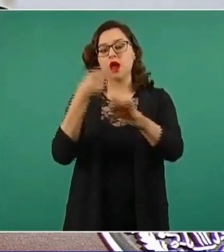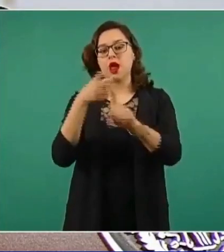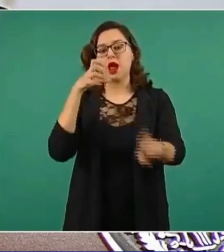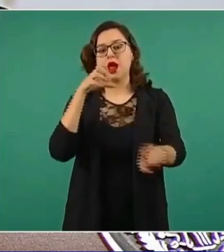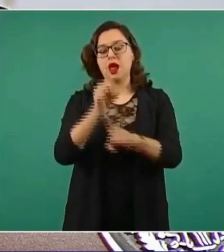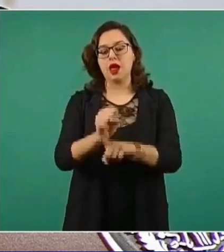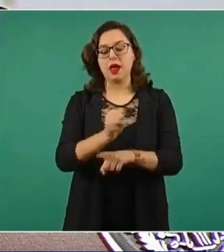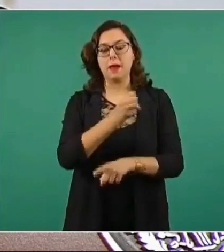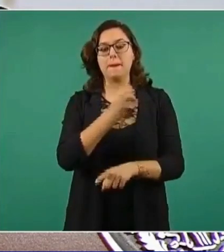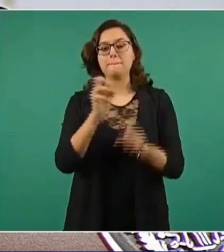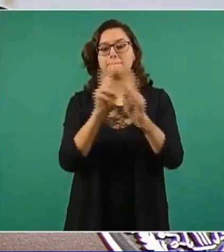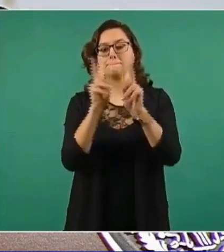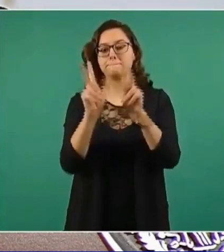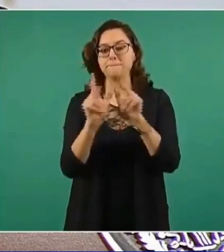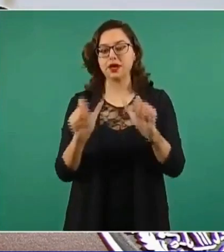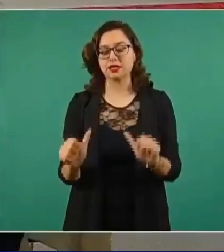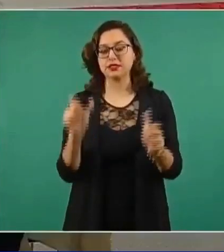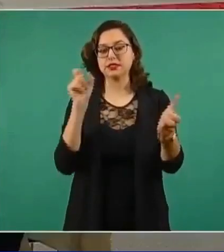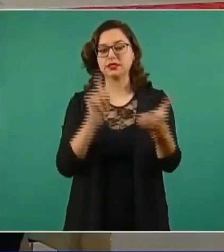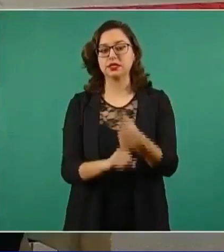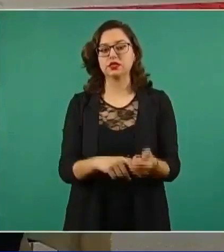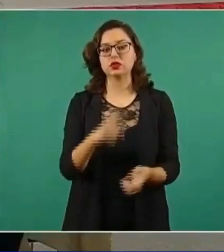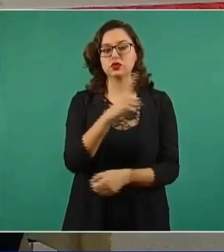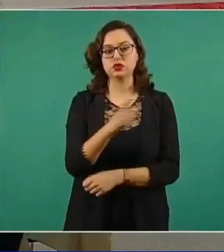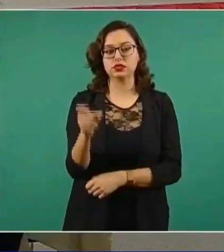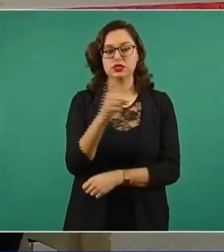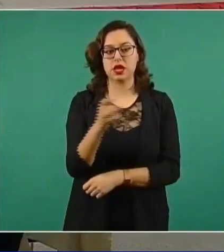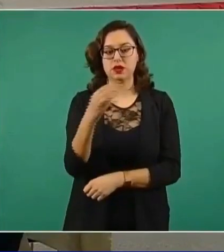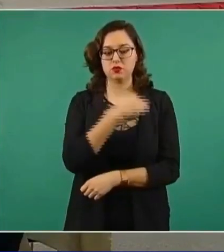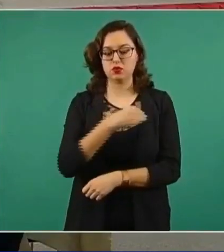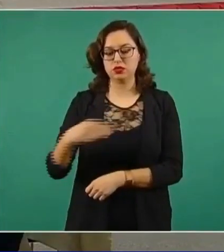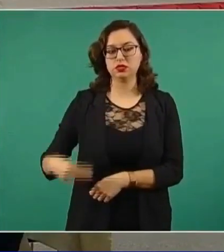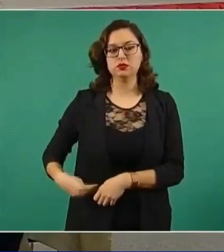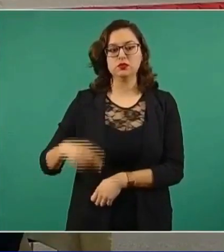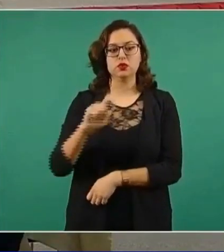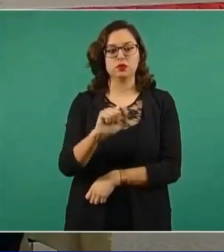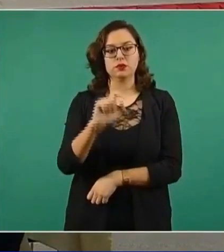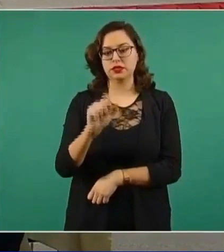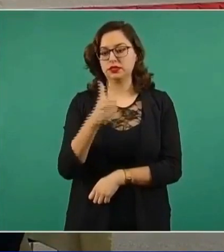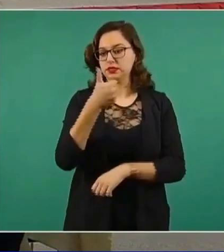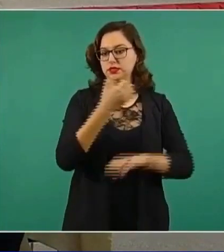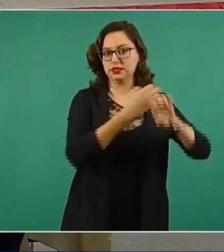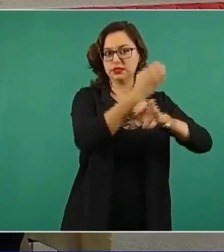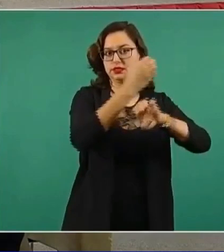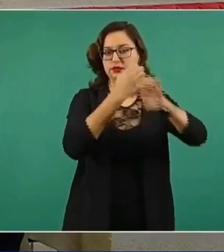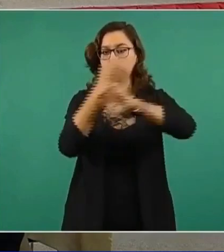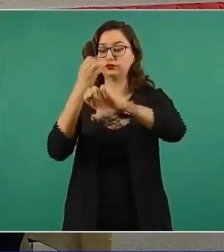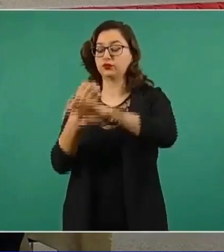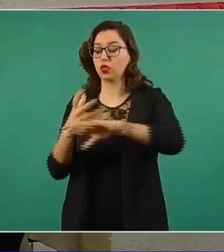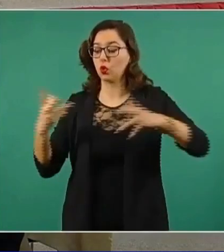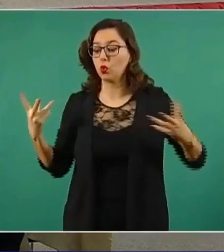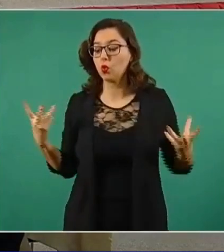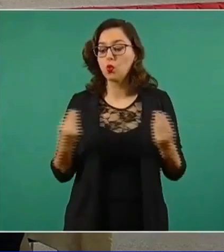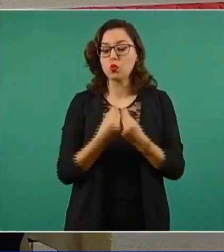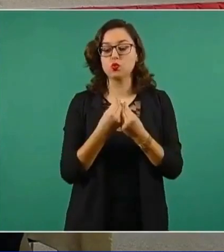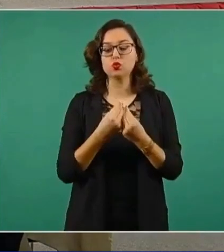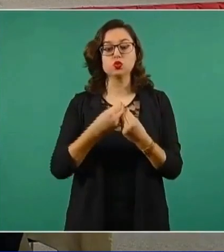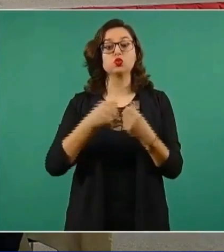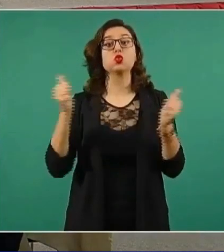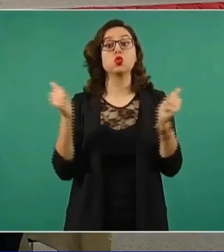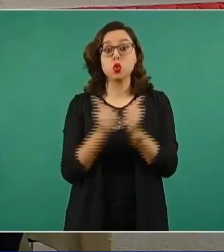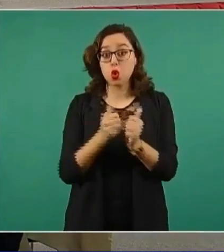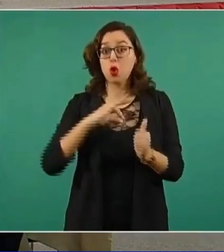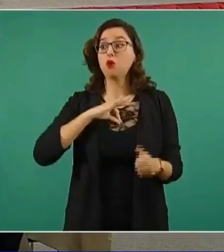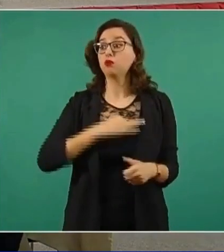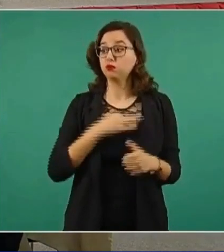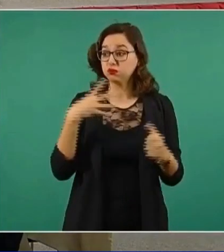26 estados. Y seguimos trabajando, aún en la pandemia, para crear estas redes que son redes